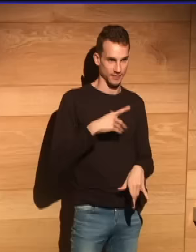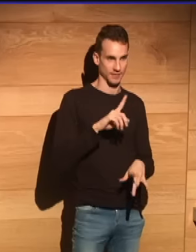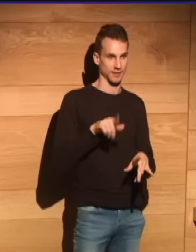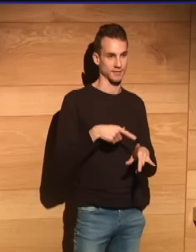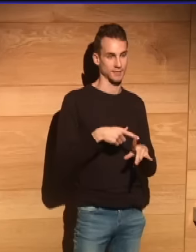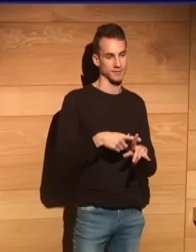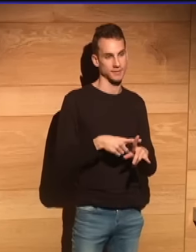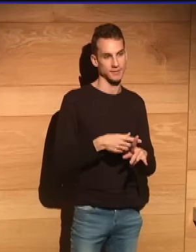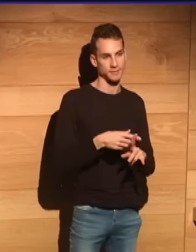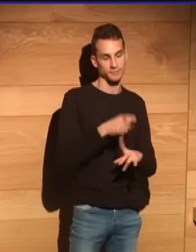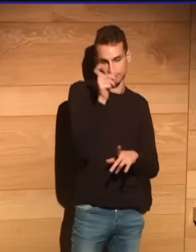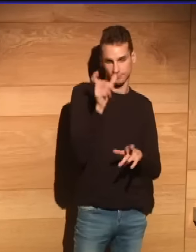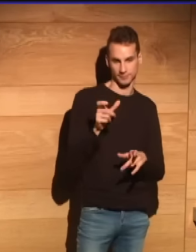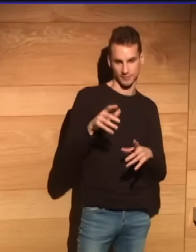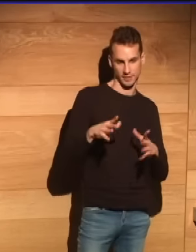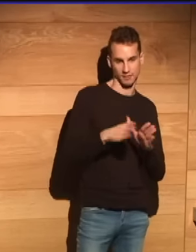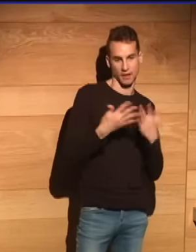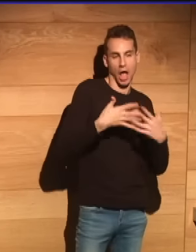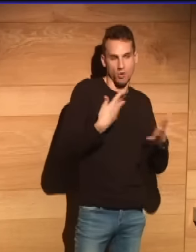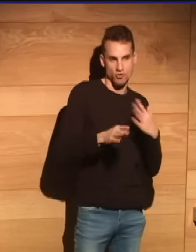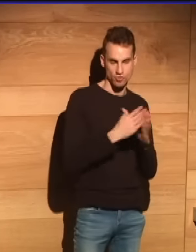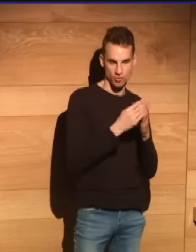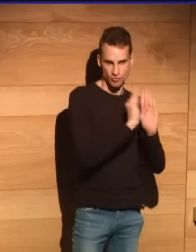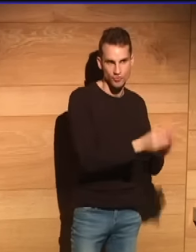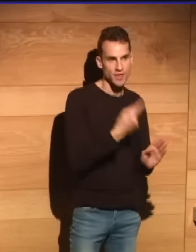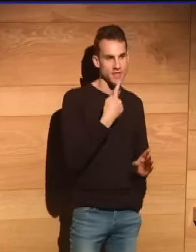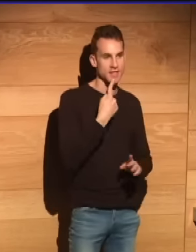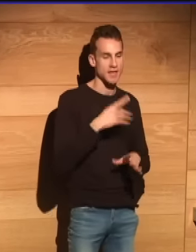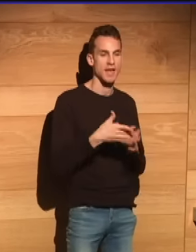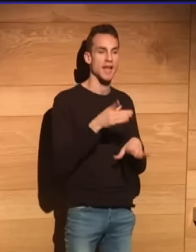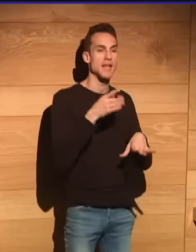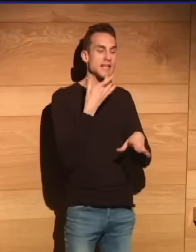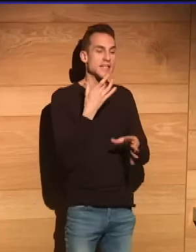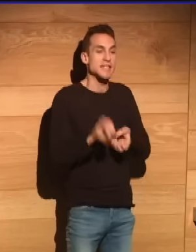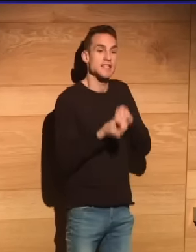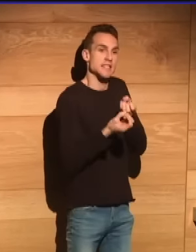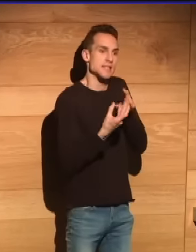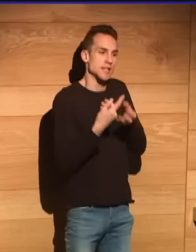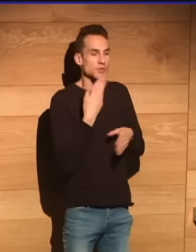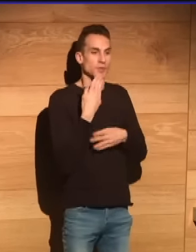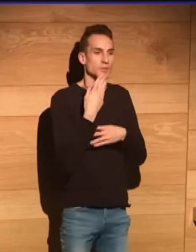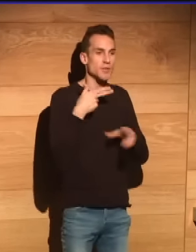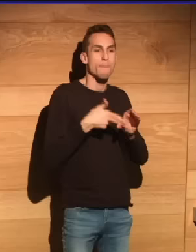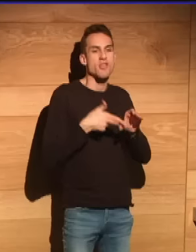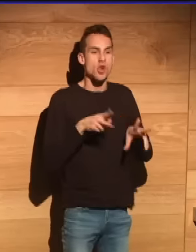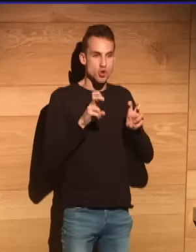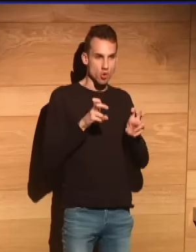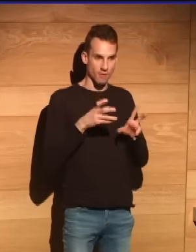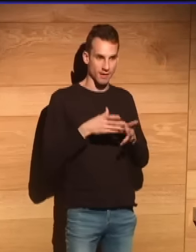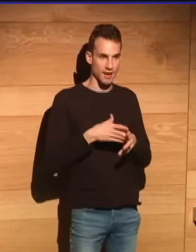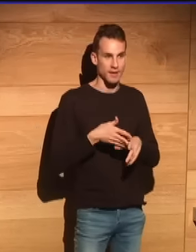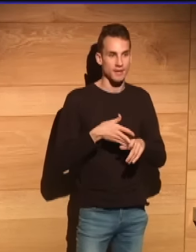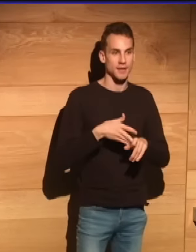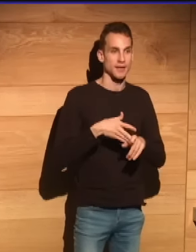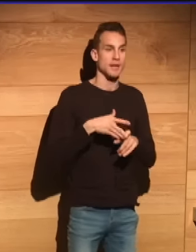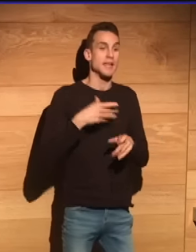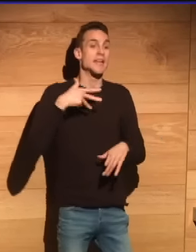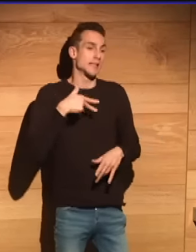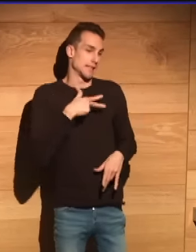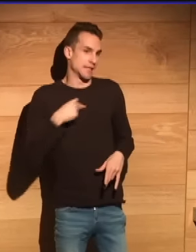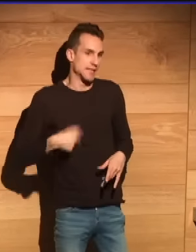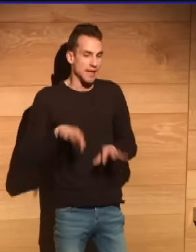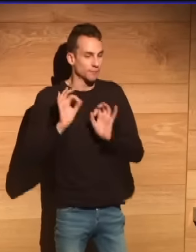impresionante, dice que si los datos son el nuevo petróleo, China es Arabia Saudí. Y todo porque